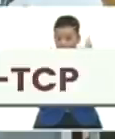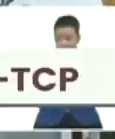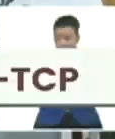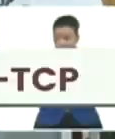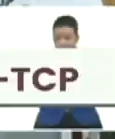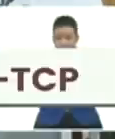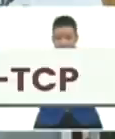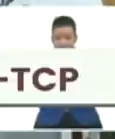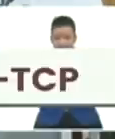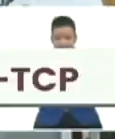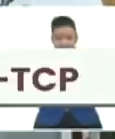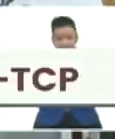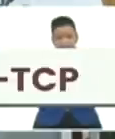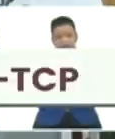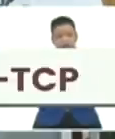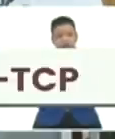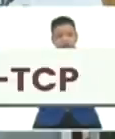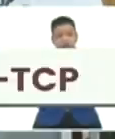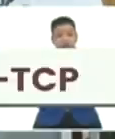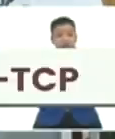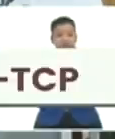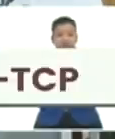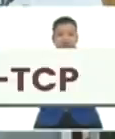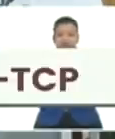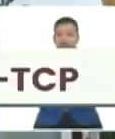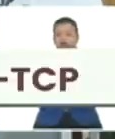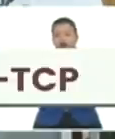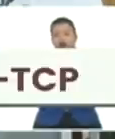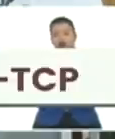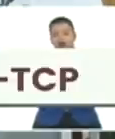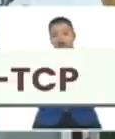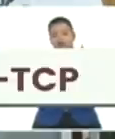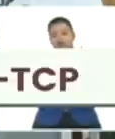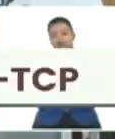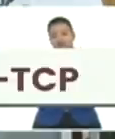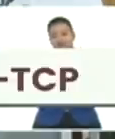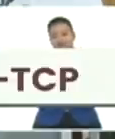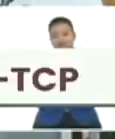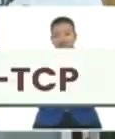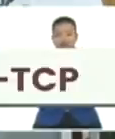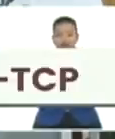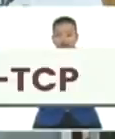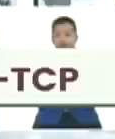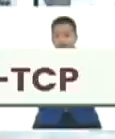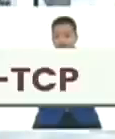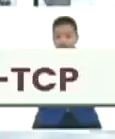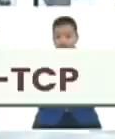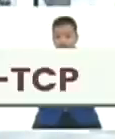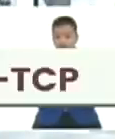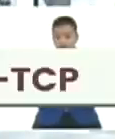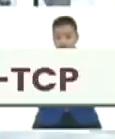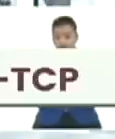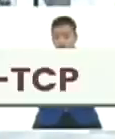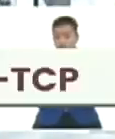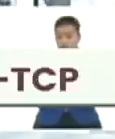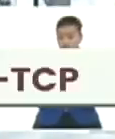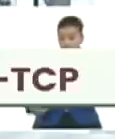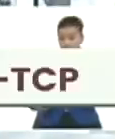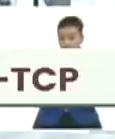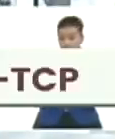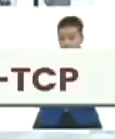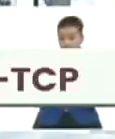constructivas que llevaron a las relaciones entre Estados Unidos y China, como